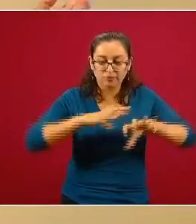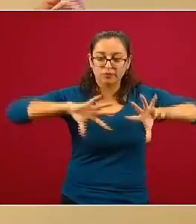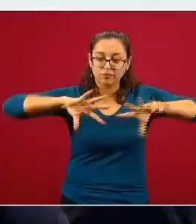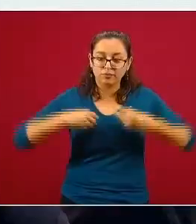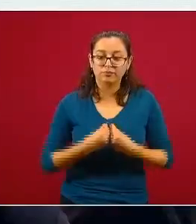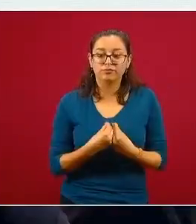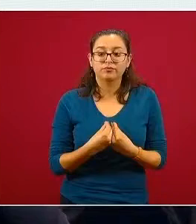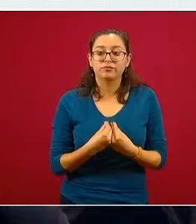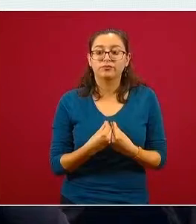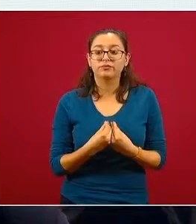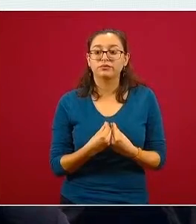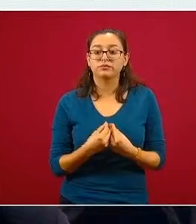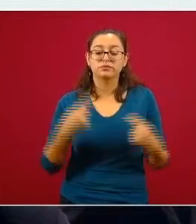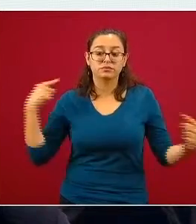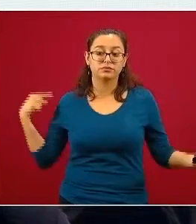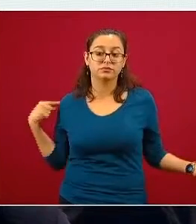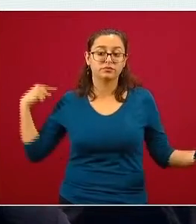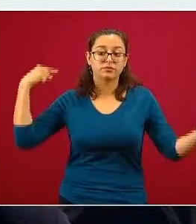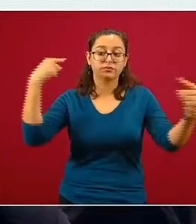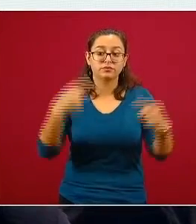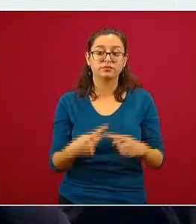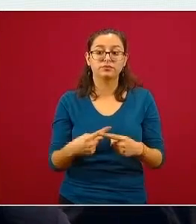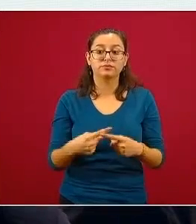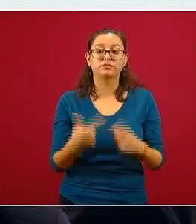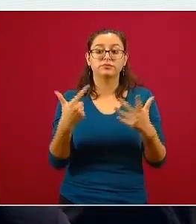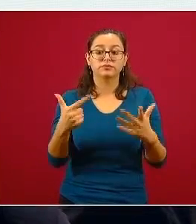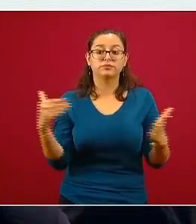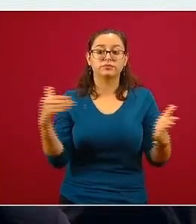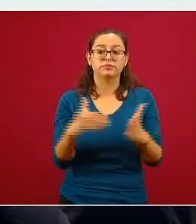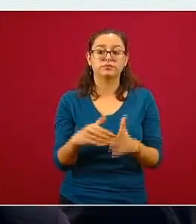total hemos hecho hasta el día de hoy